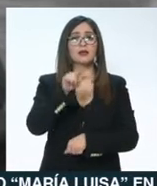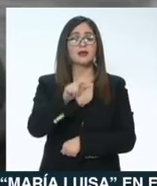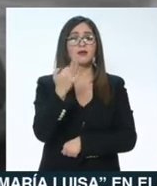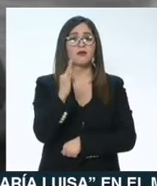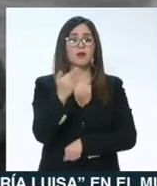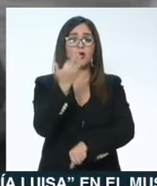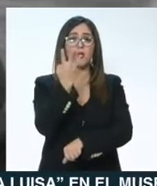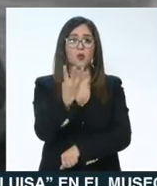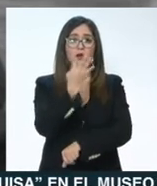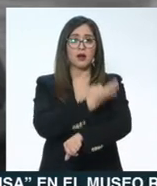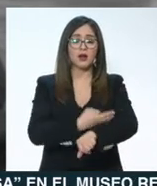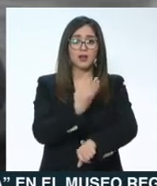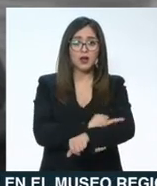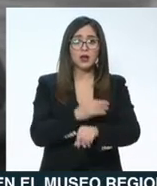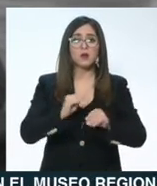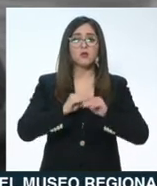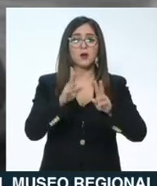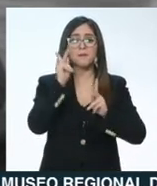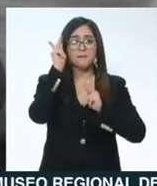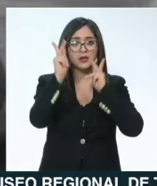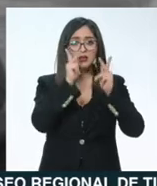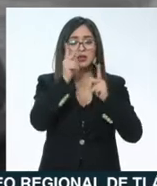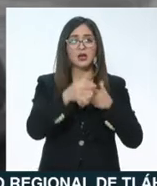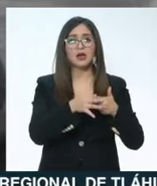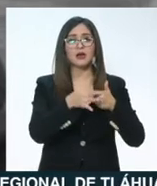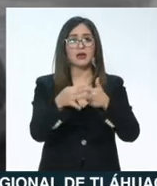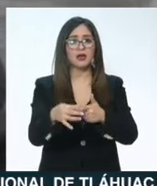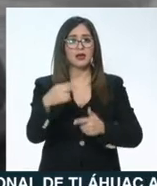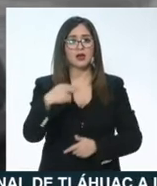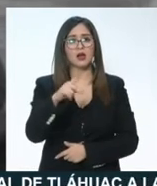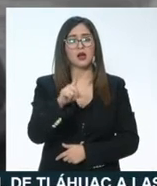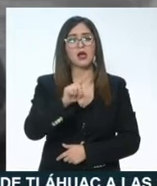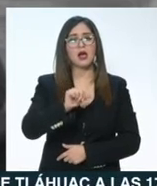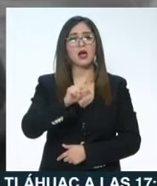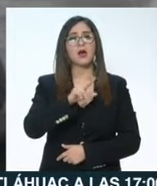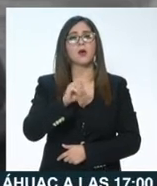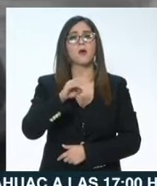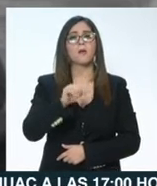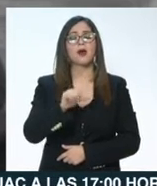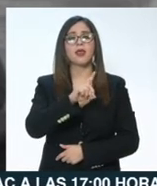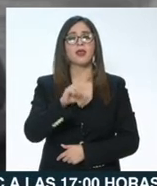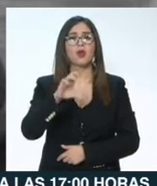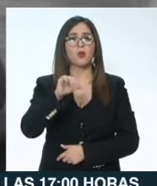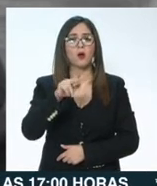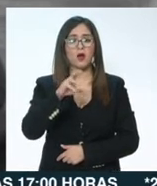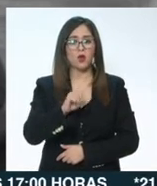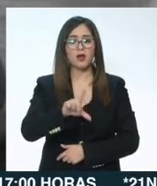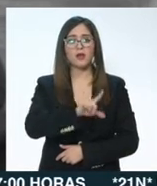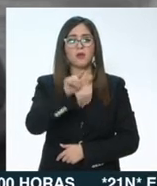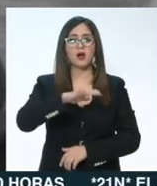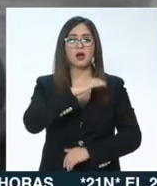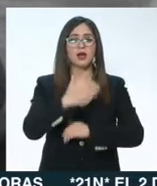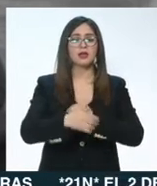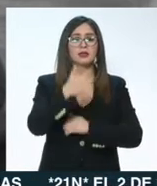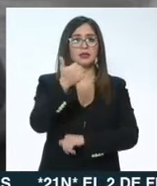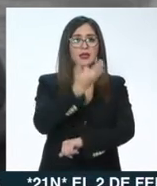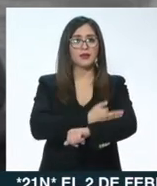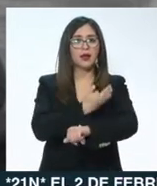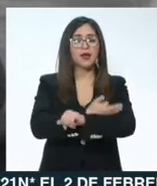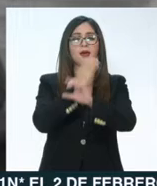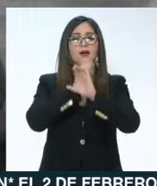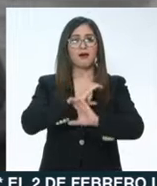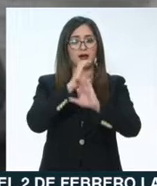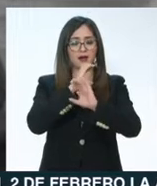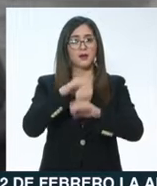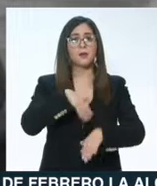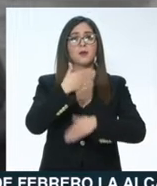las 4 de la tarde se realizará una visita guiada llamada La Roma de Cuarón, para cerrar a las 6 de la tarde con un concierto. Además, el